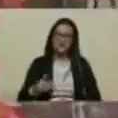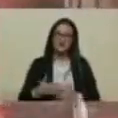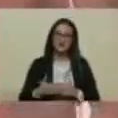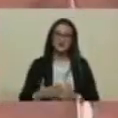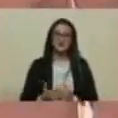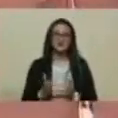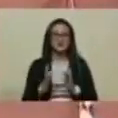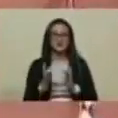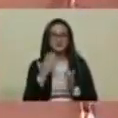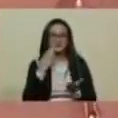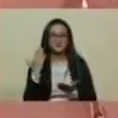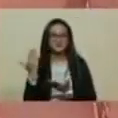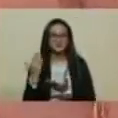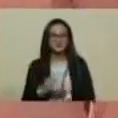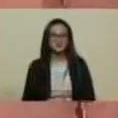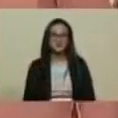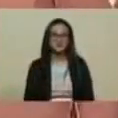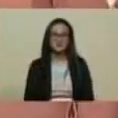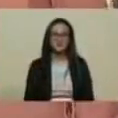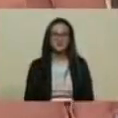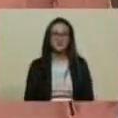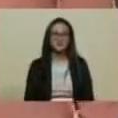Adelante.